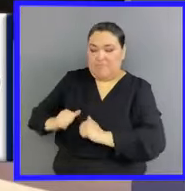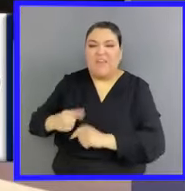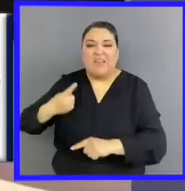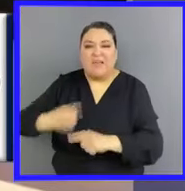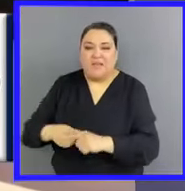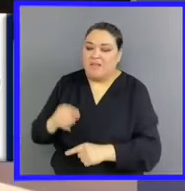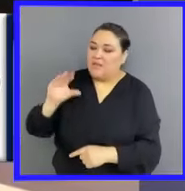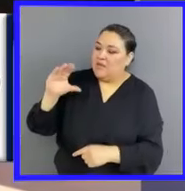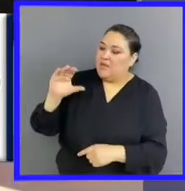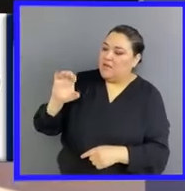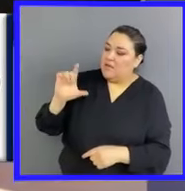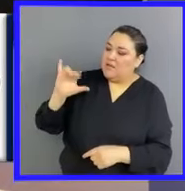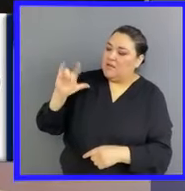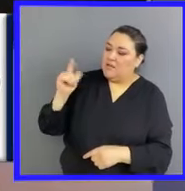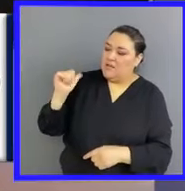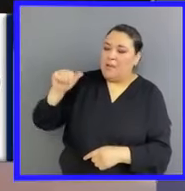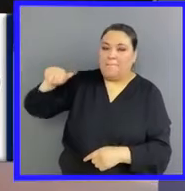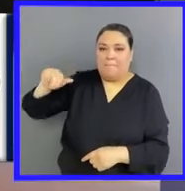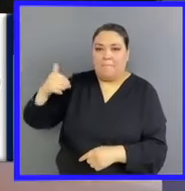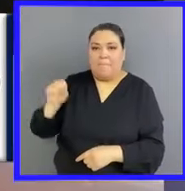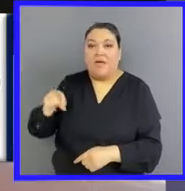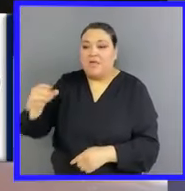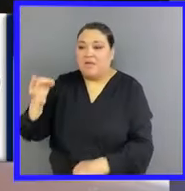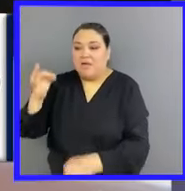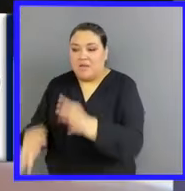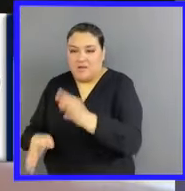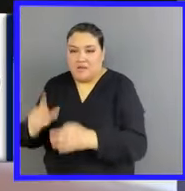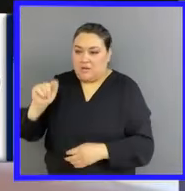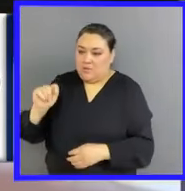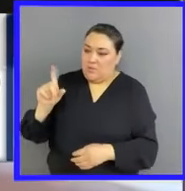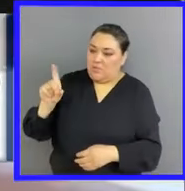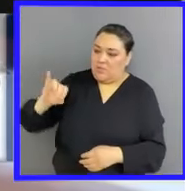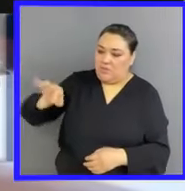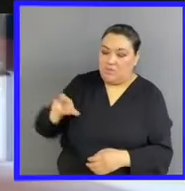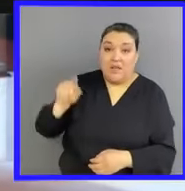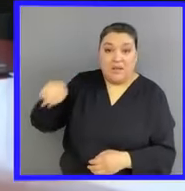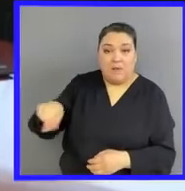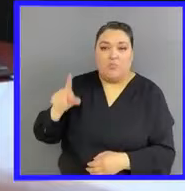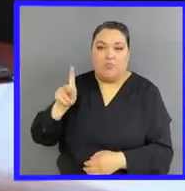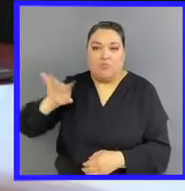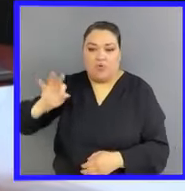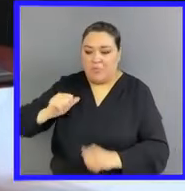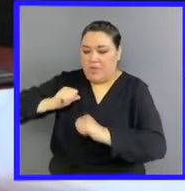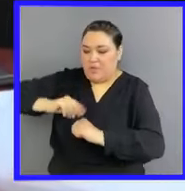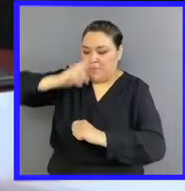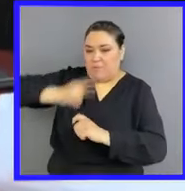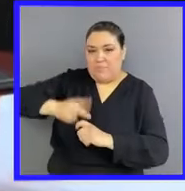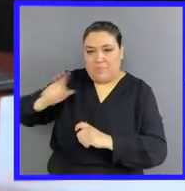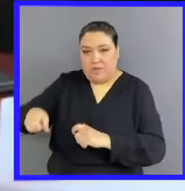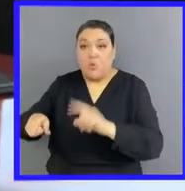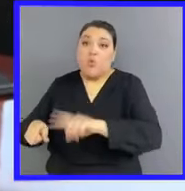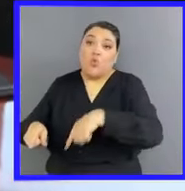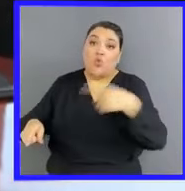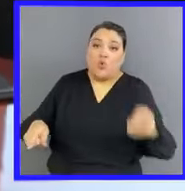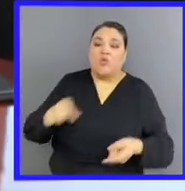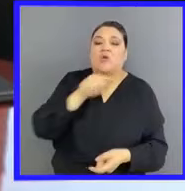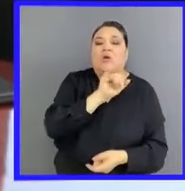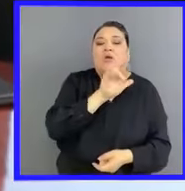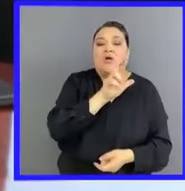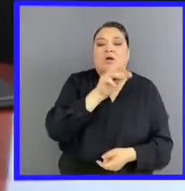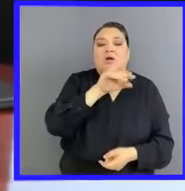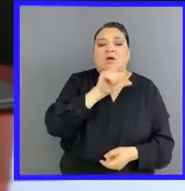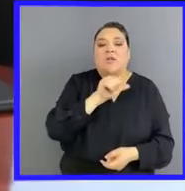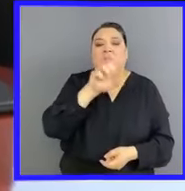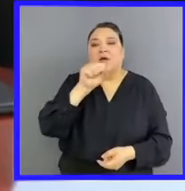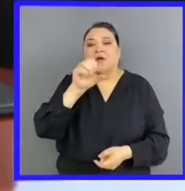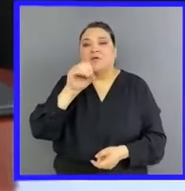García, presidenta del Tribunal de Disciplina Judicial del Poder Judicial de la Federación, y la magistrada Irma Selene Soto Rodríguez,